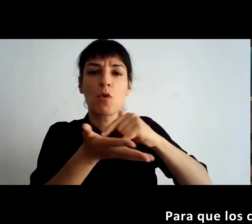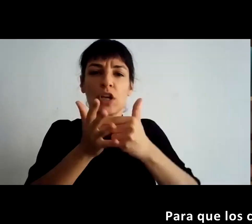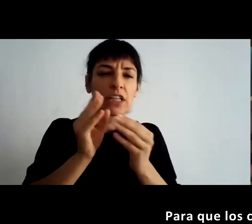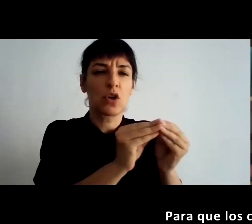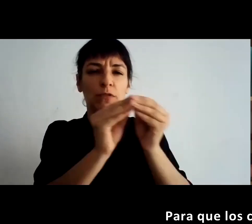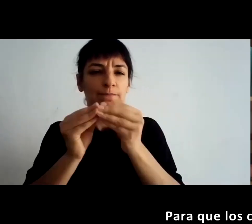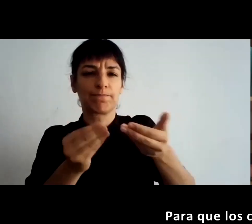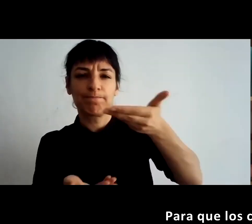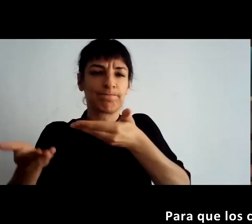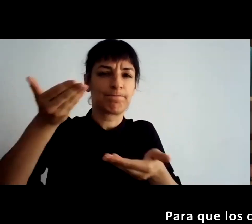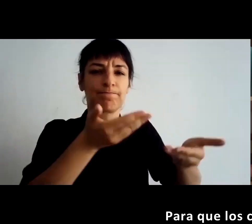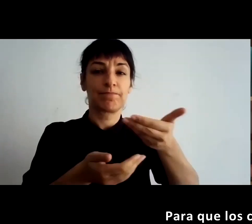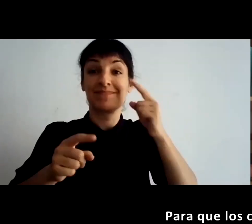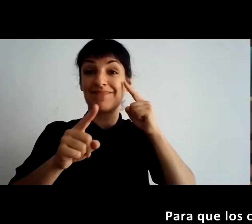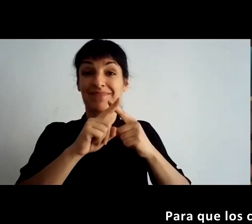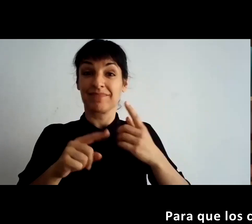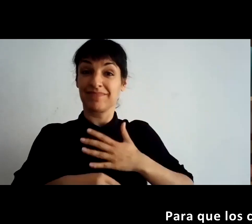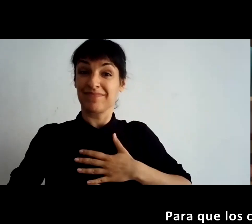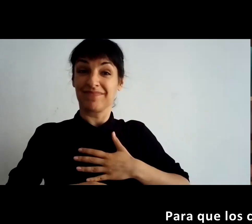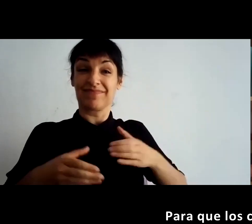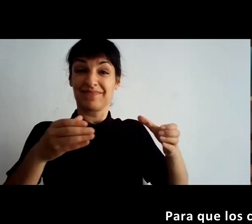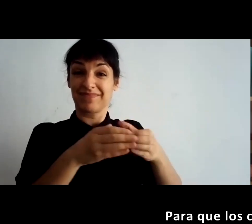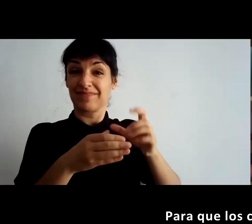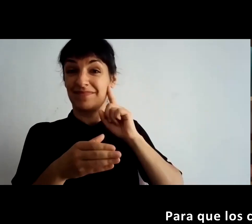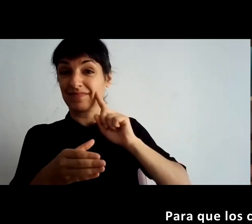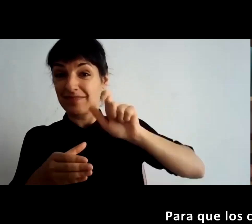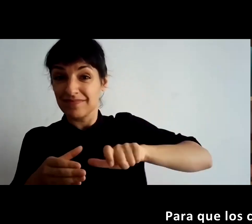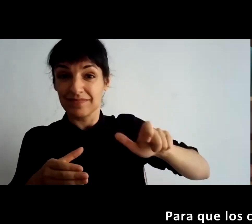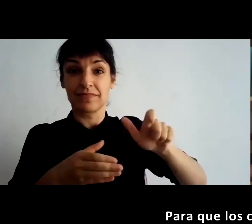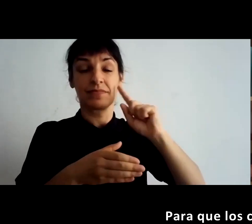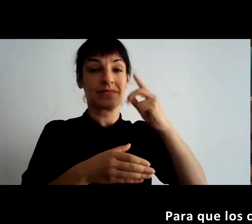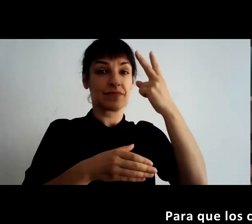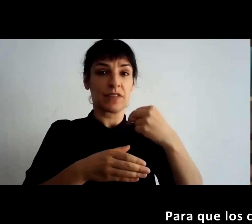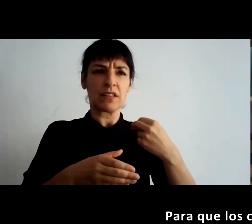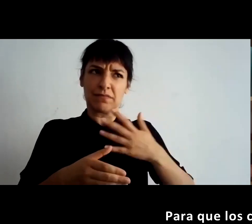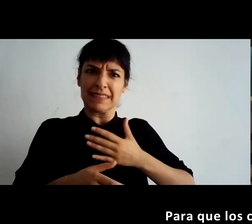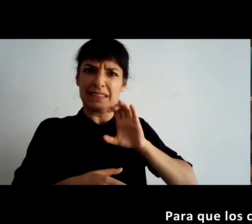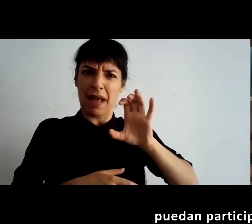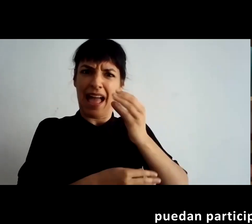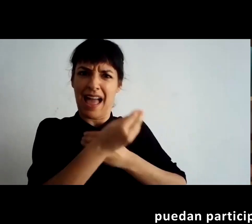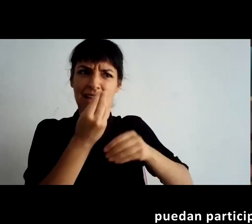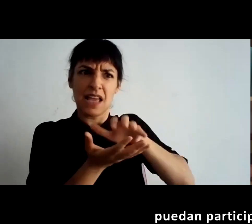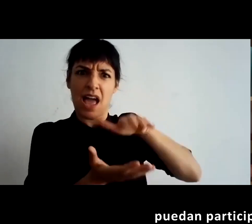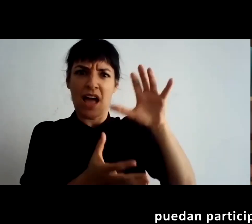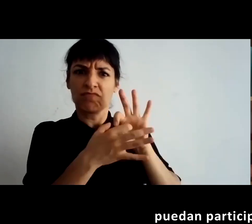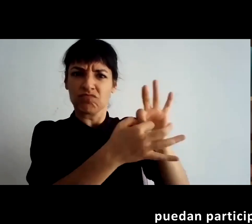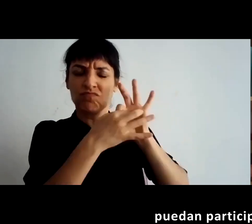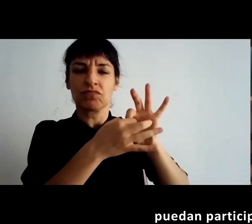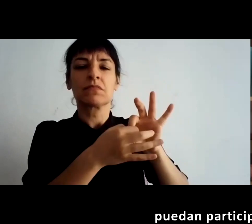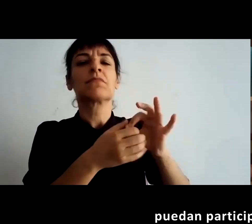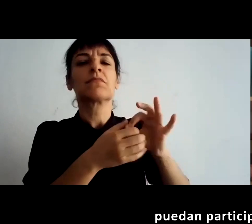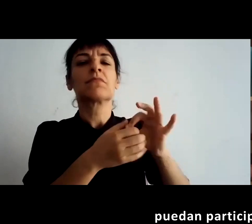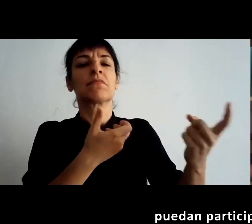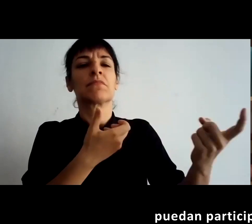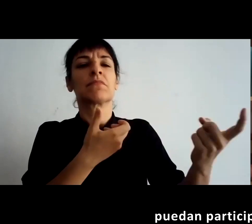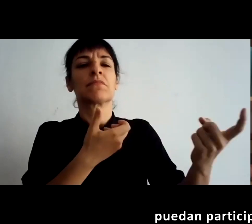Que estos compatriotas, personas sordas, sordociegas, puedan participar en igualdad